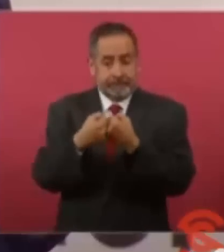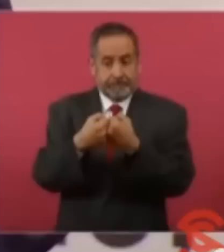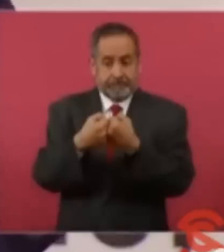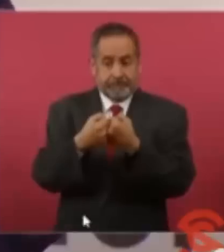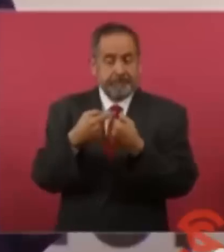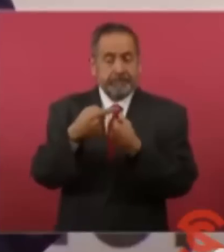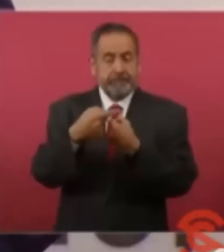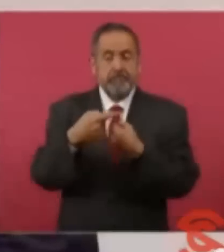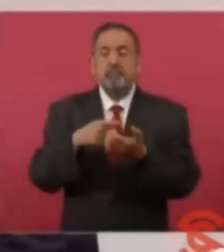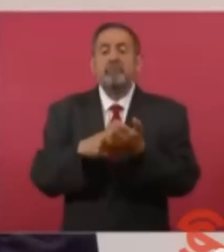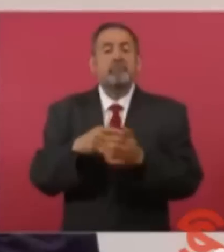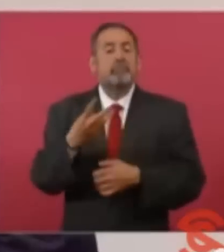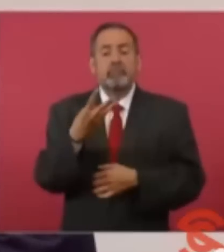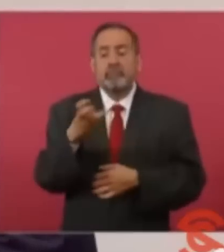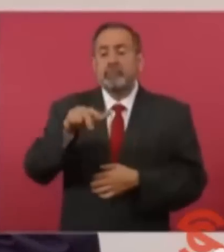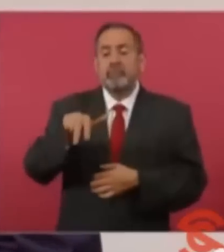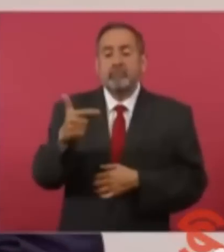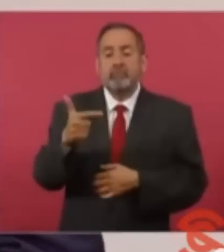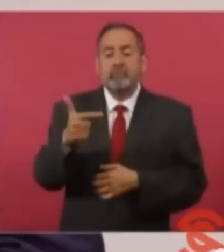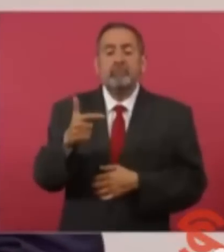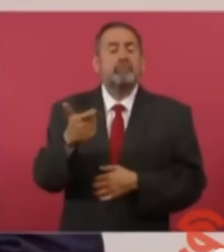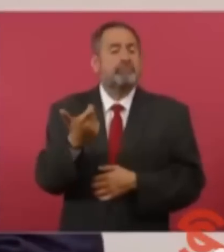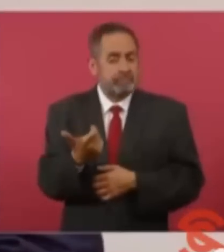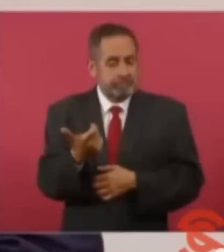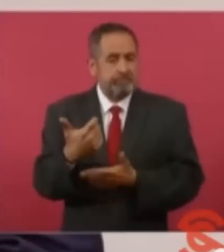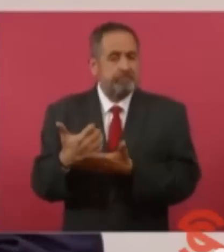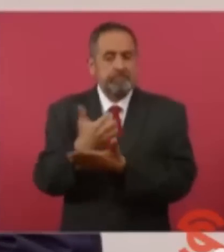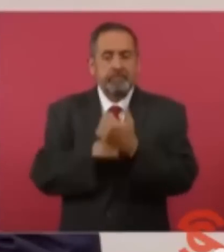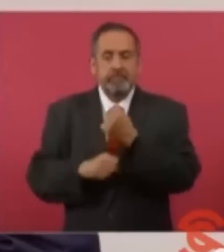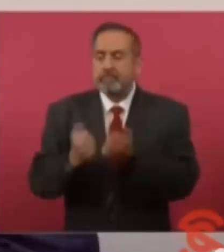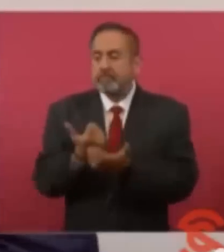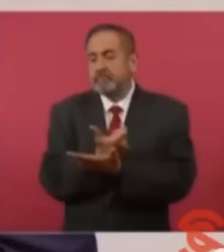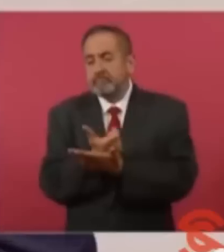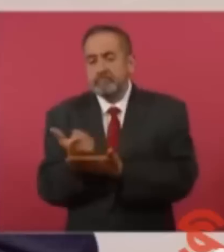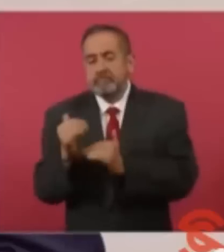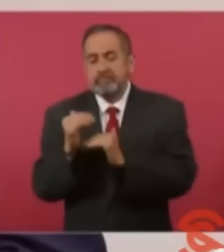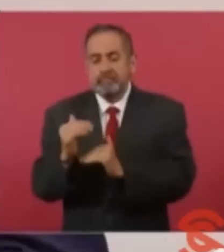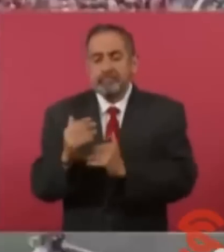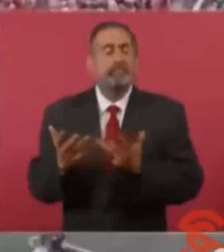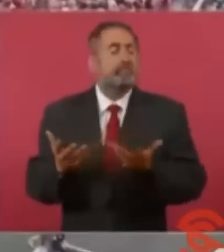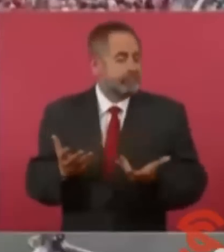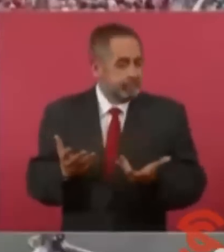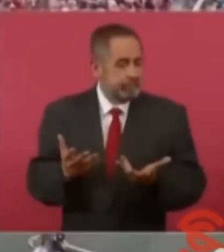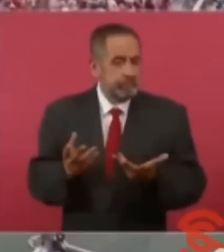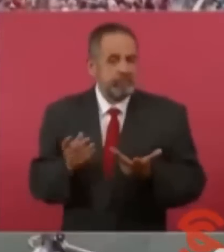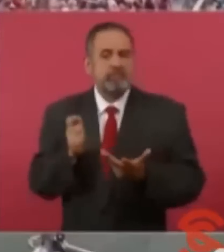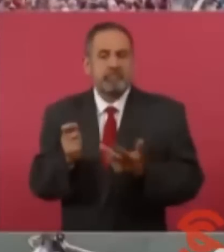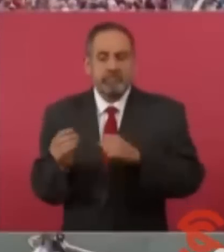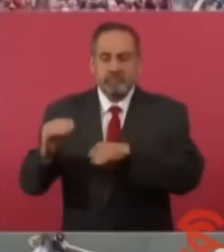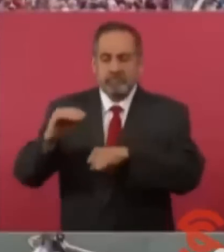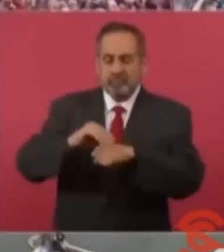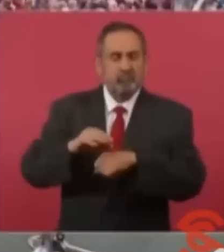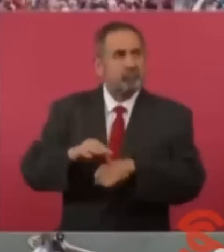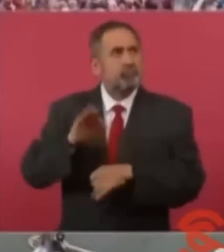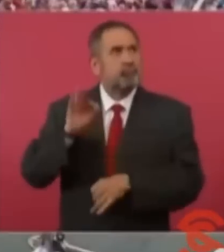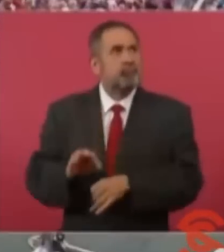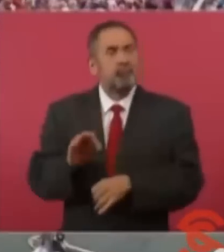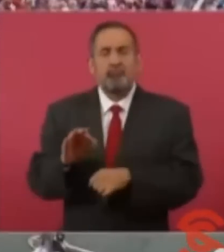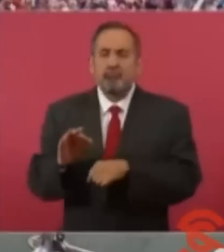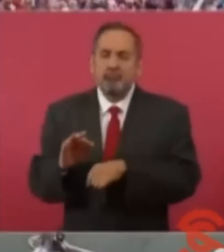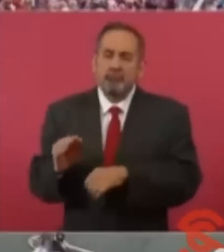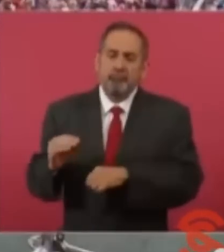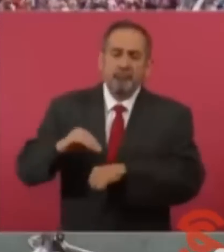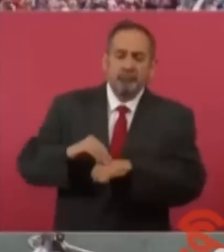de 312 pesos. Es decir, un aumento en términos reales